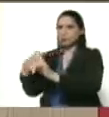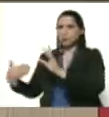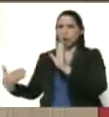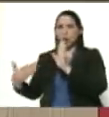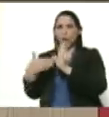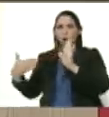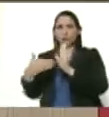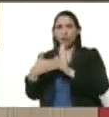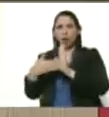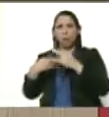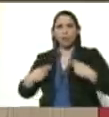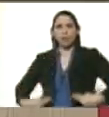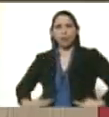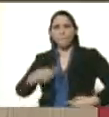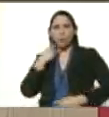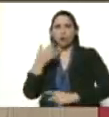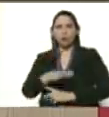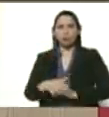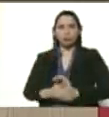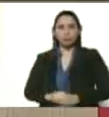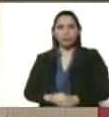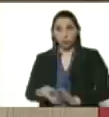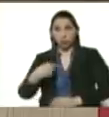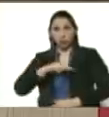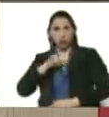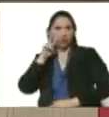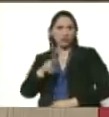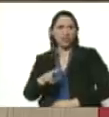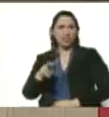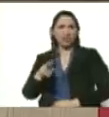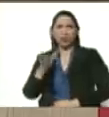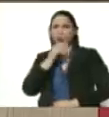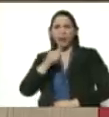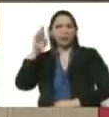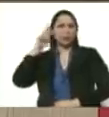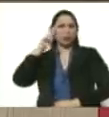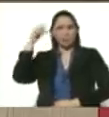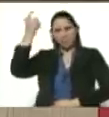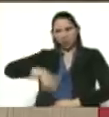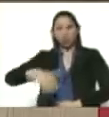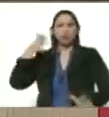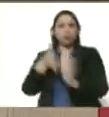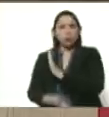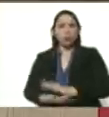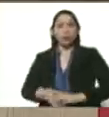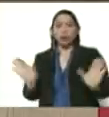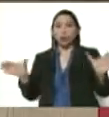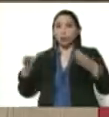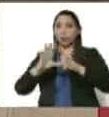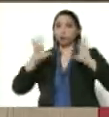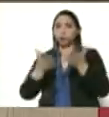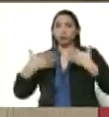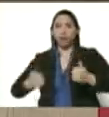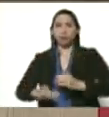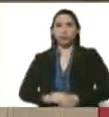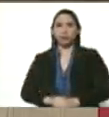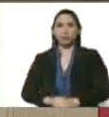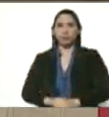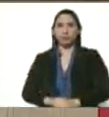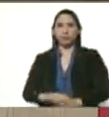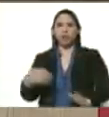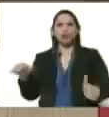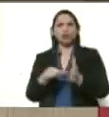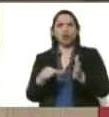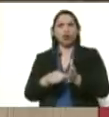humanidad. Hemos visto lo que ha sido su irracional postura en relación a la Organización Mundial de la Salud,